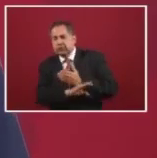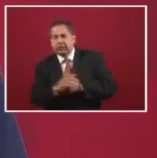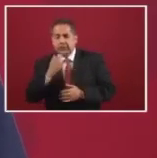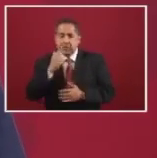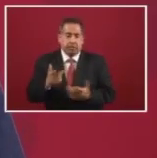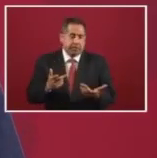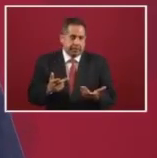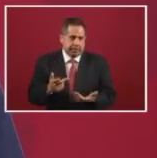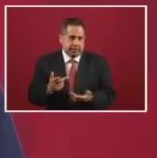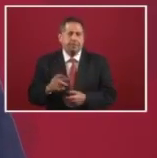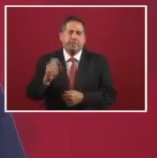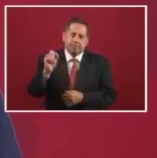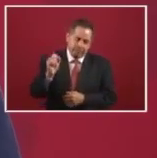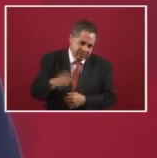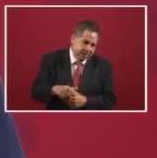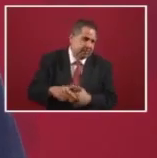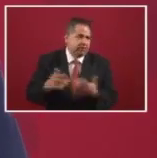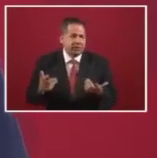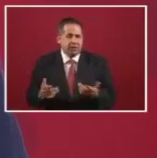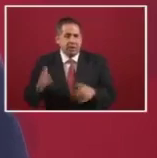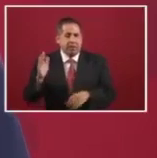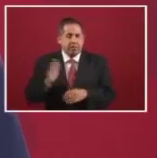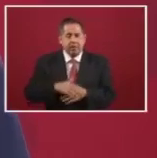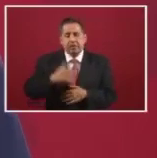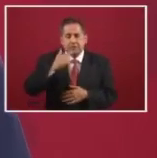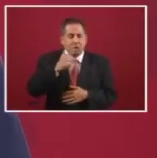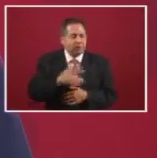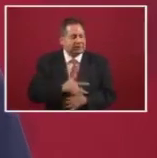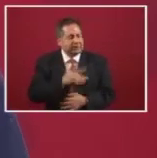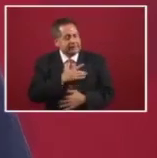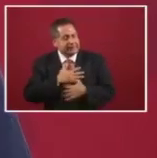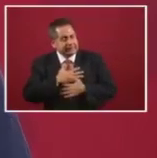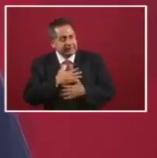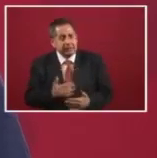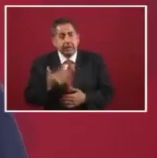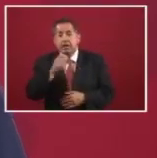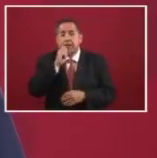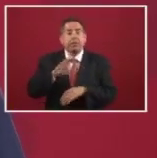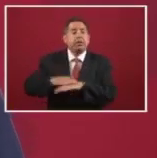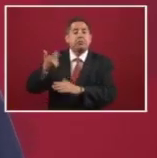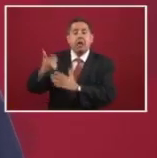mismo. O sea, no solo es más eficaz, más humano, es más barato.